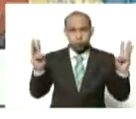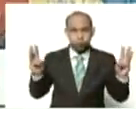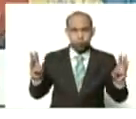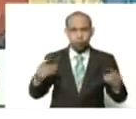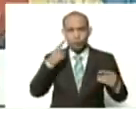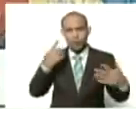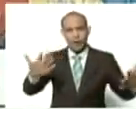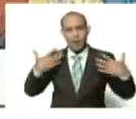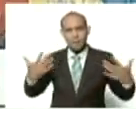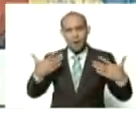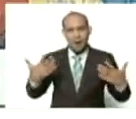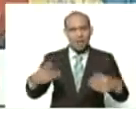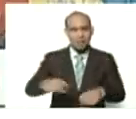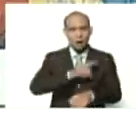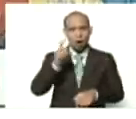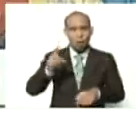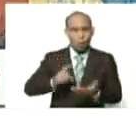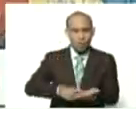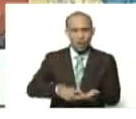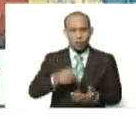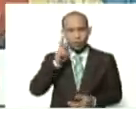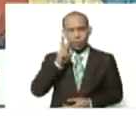ha alertado.